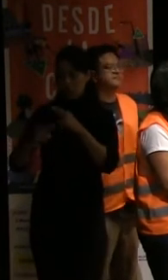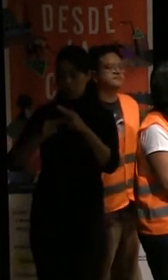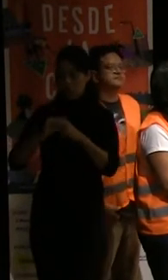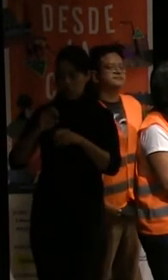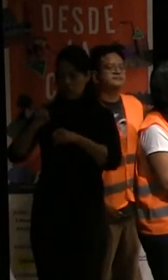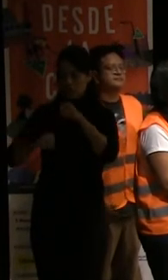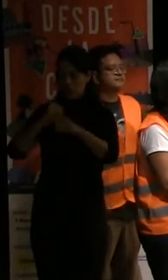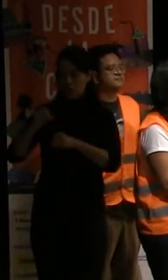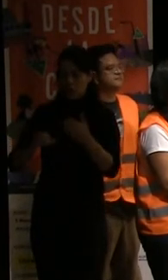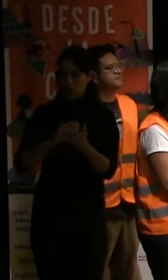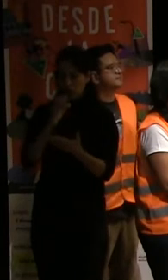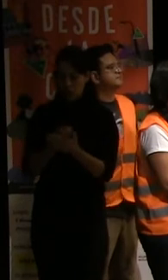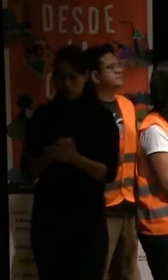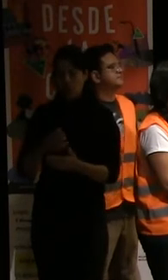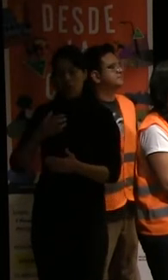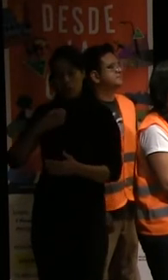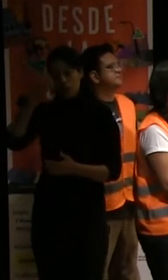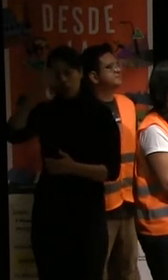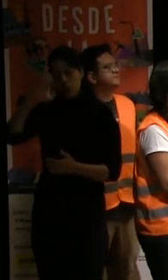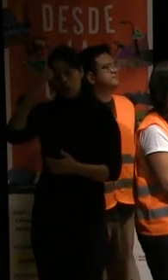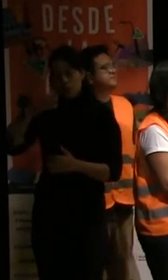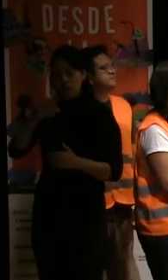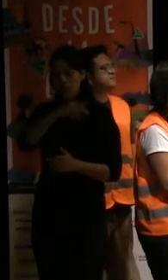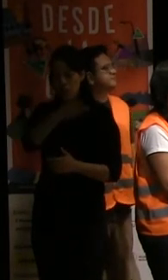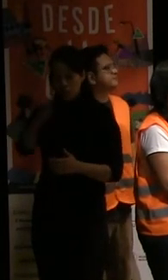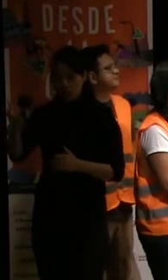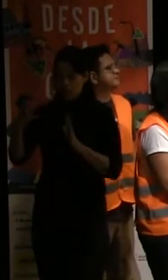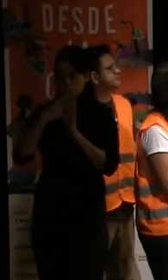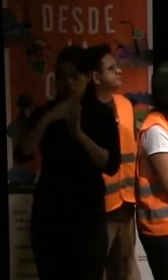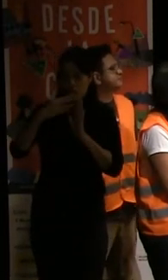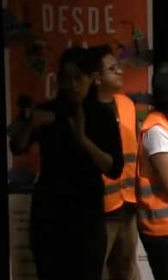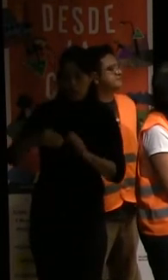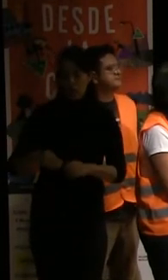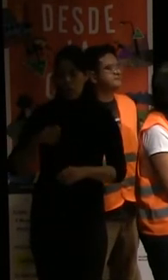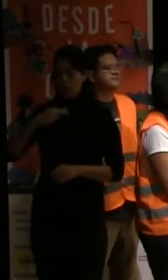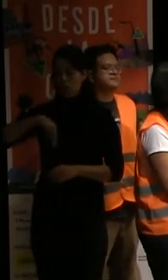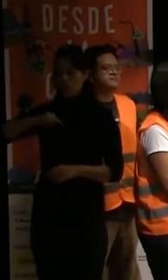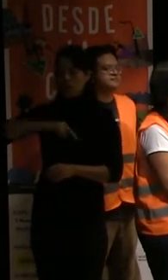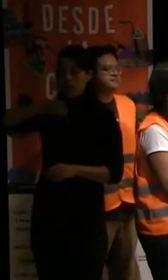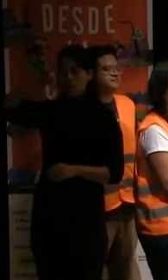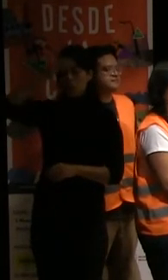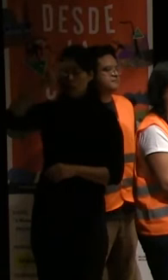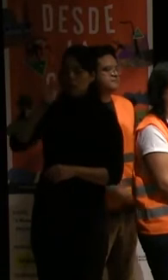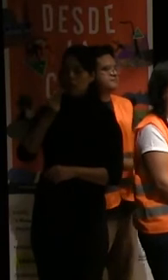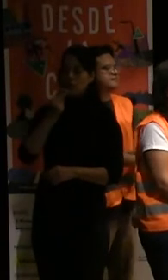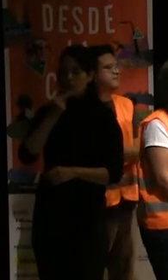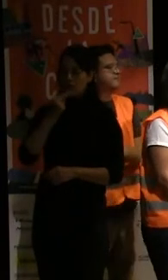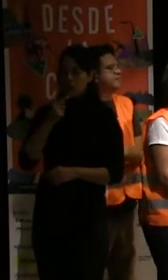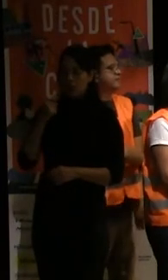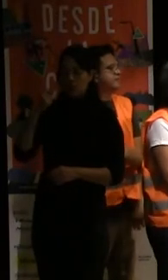esperamos que nuestra experiencia sea también fuente inspiracional y que nuestros aprendizajes sirvan para que nuestras